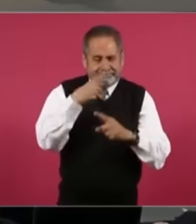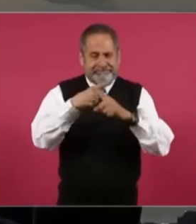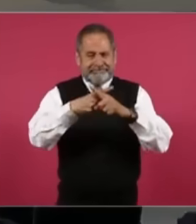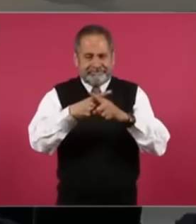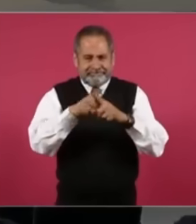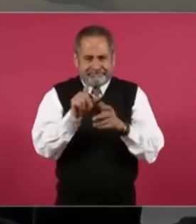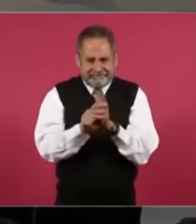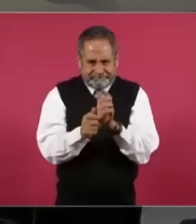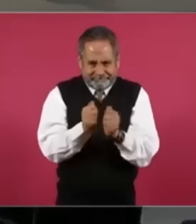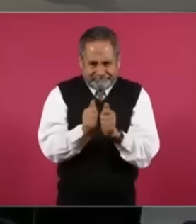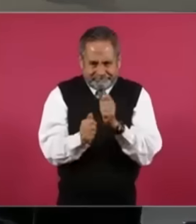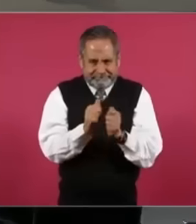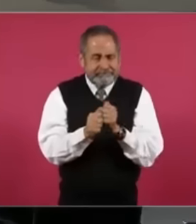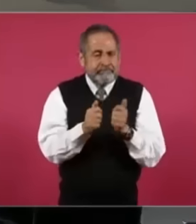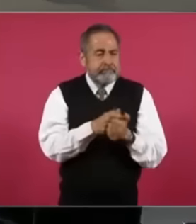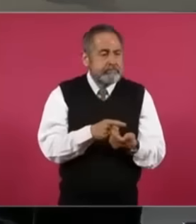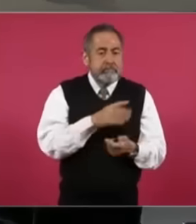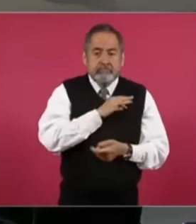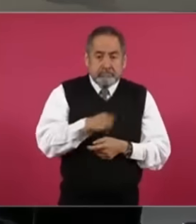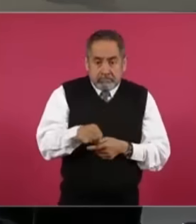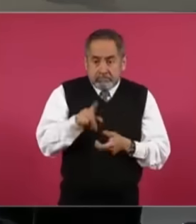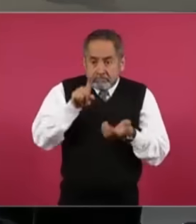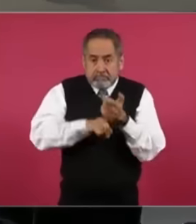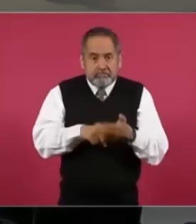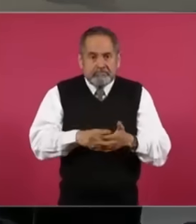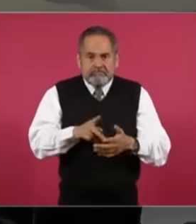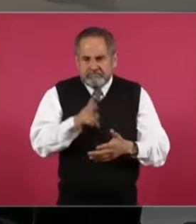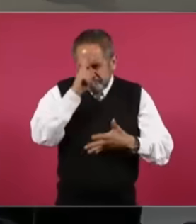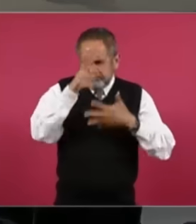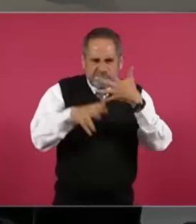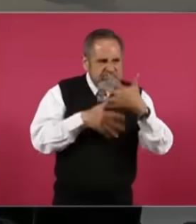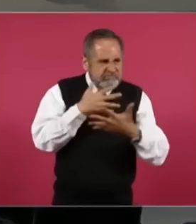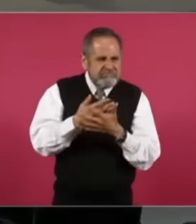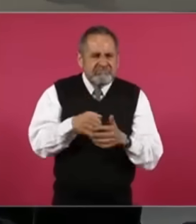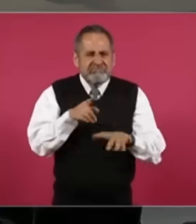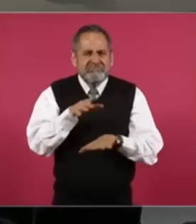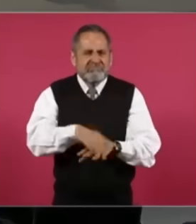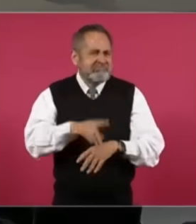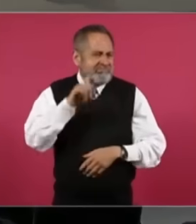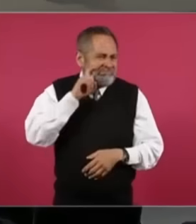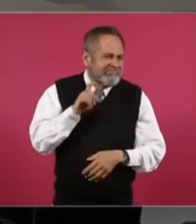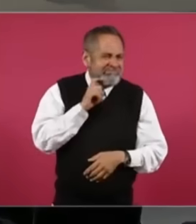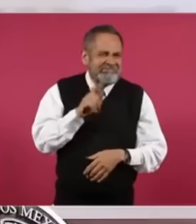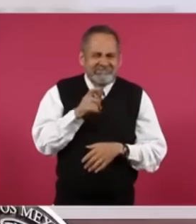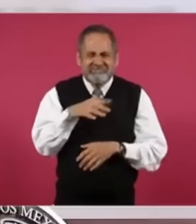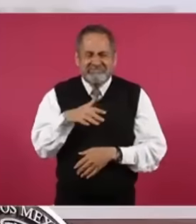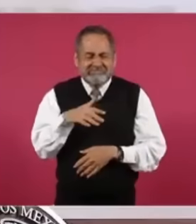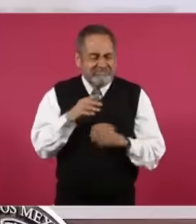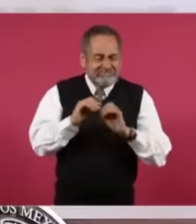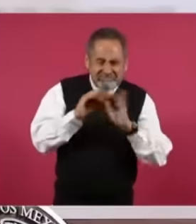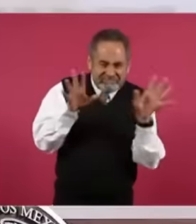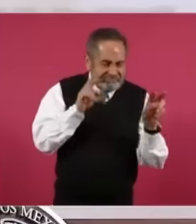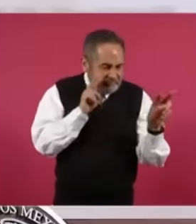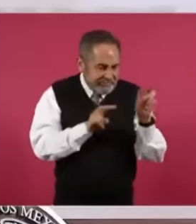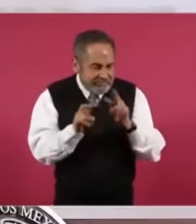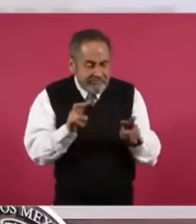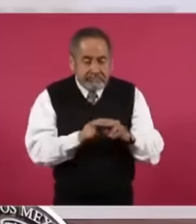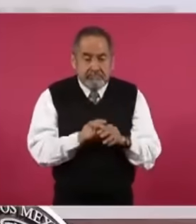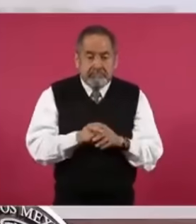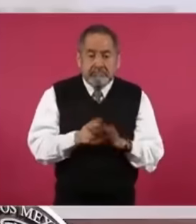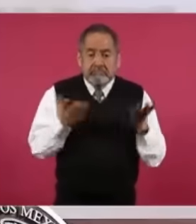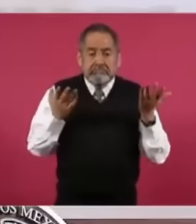red social se permite el contenido violento y de contenido sexual explícito. Y ahí esa red social no